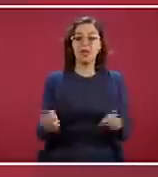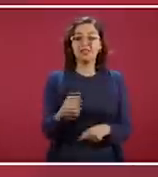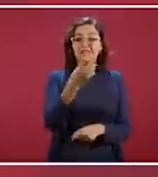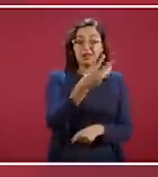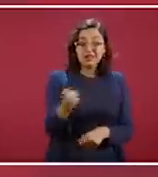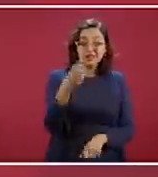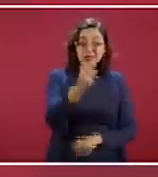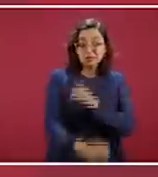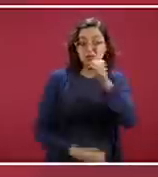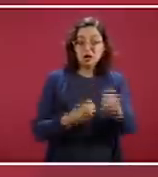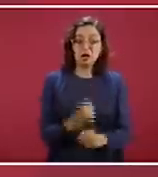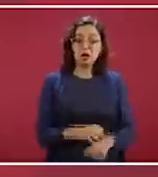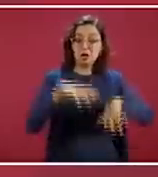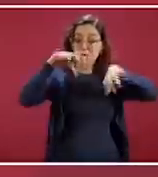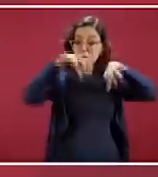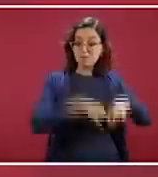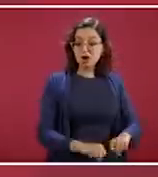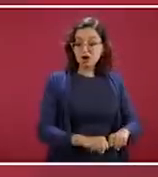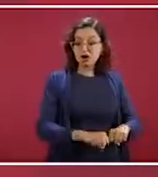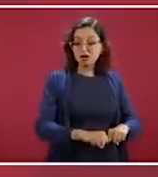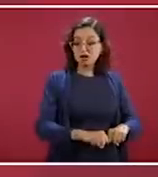300 años.